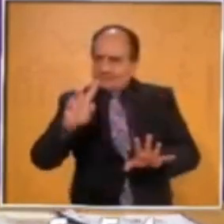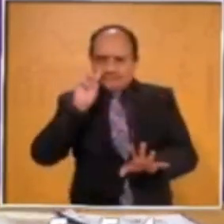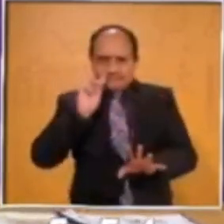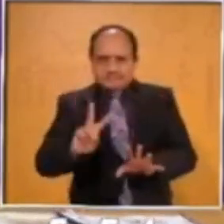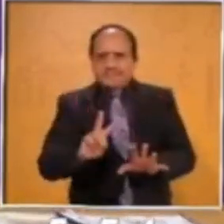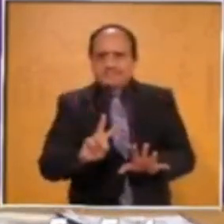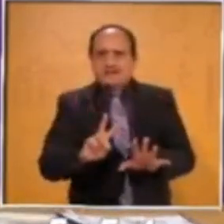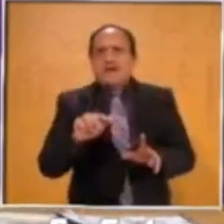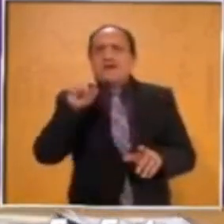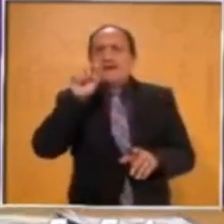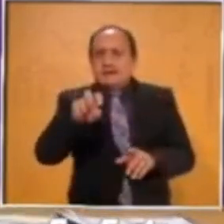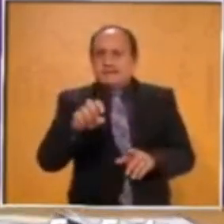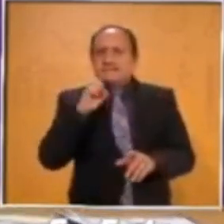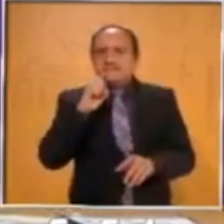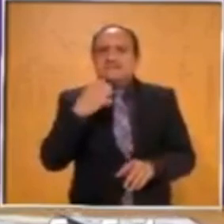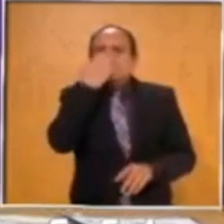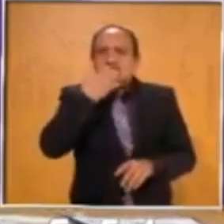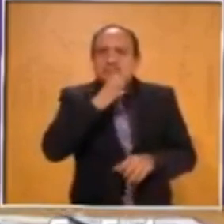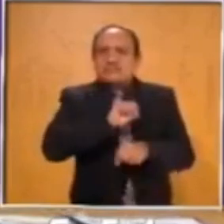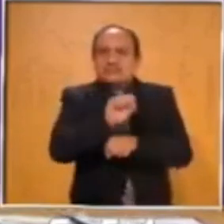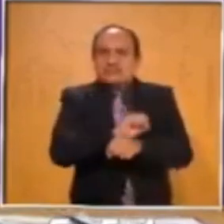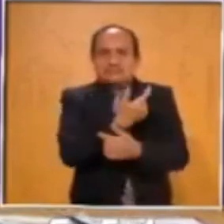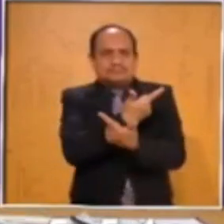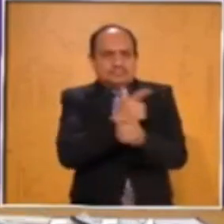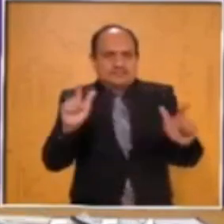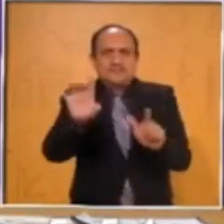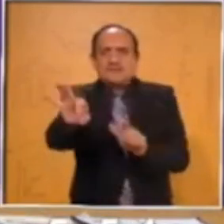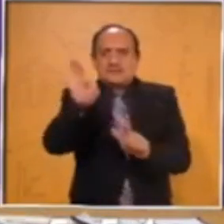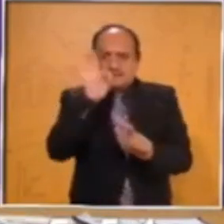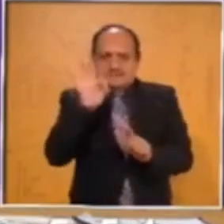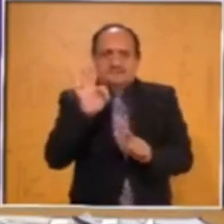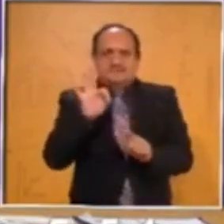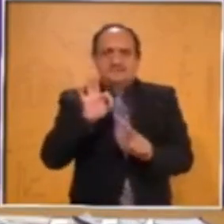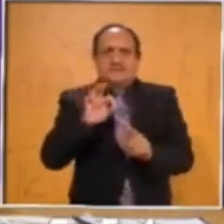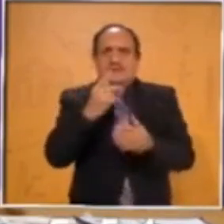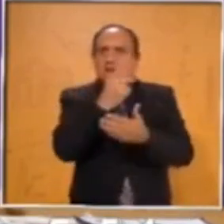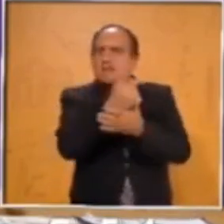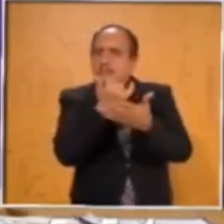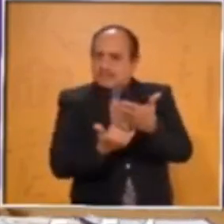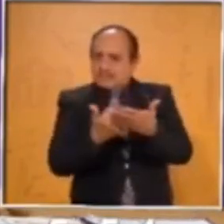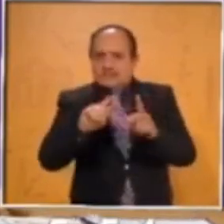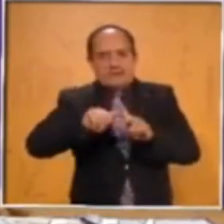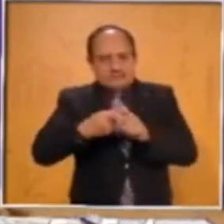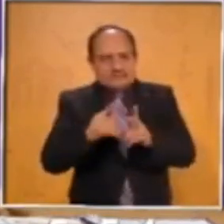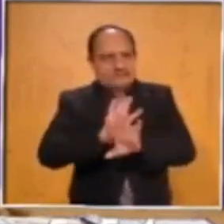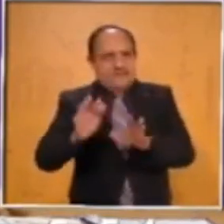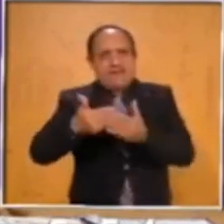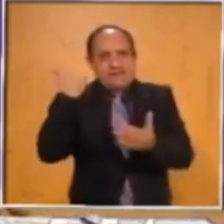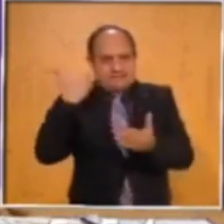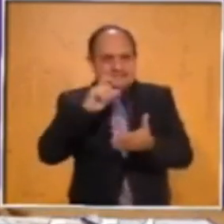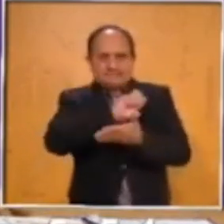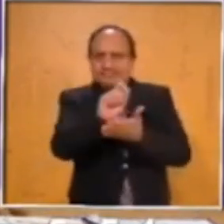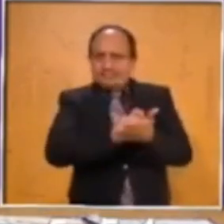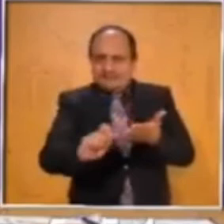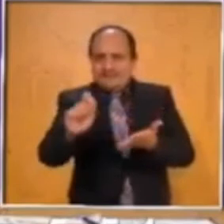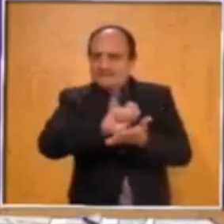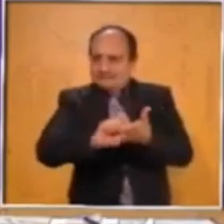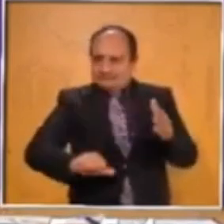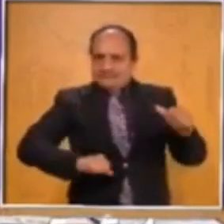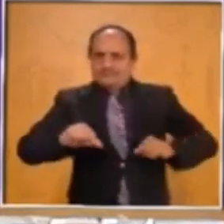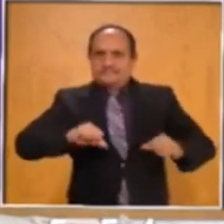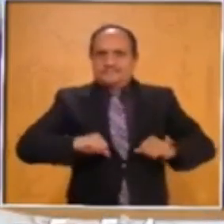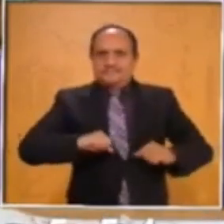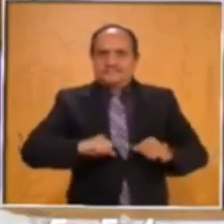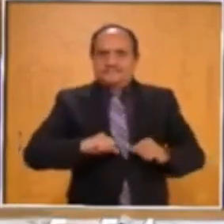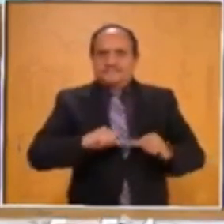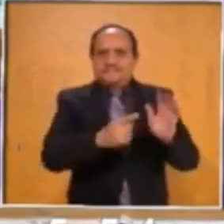dan la libertad a nosotros de escoger con qué proyectos empezar, a nosotros ya nos había tocado ver este proyecto. Y aquí